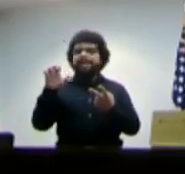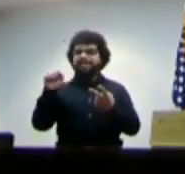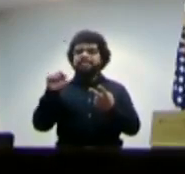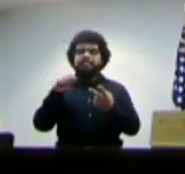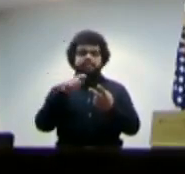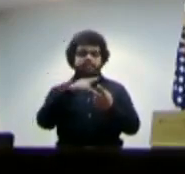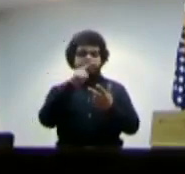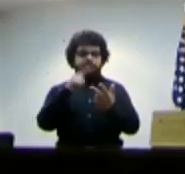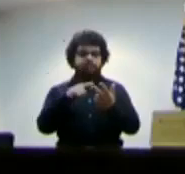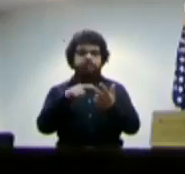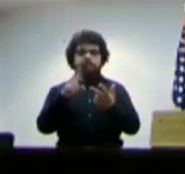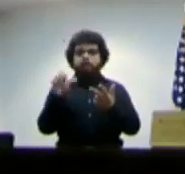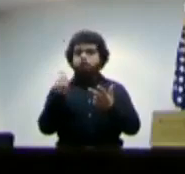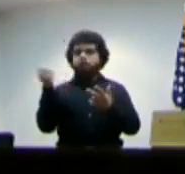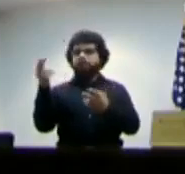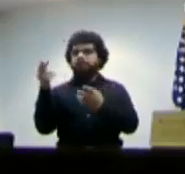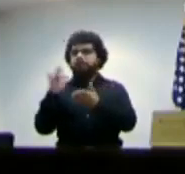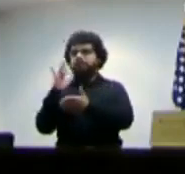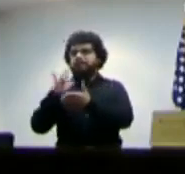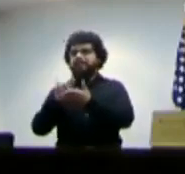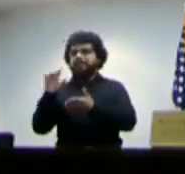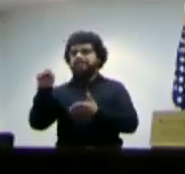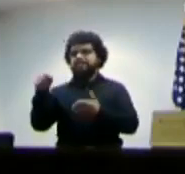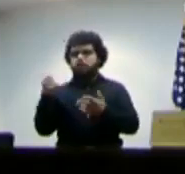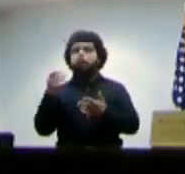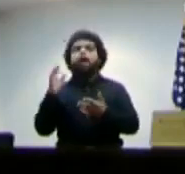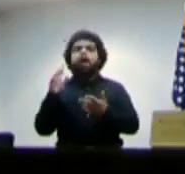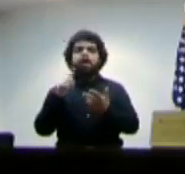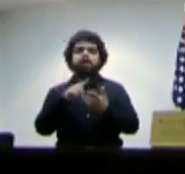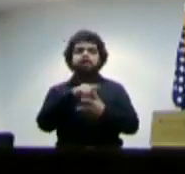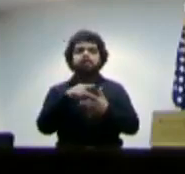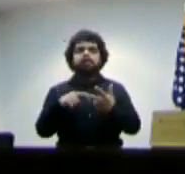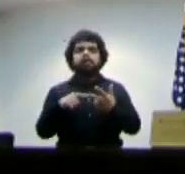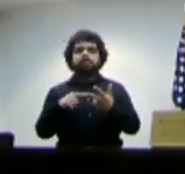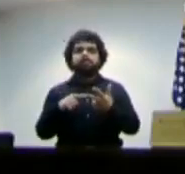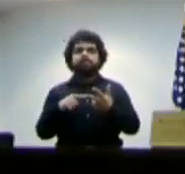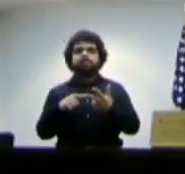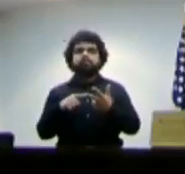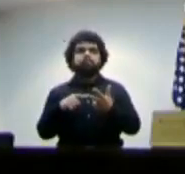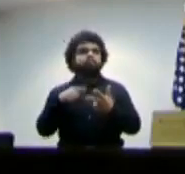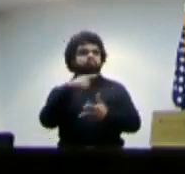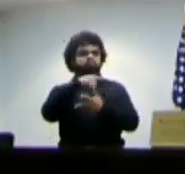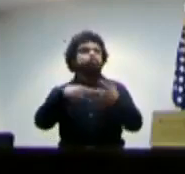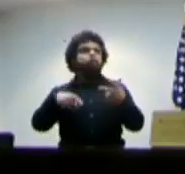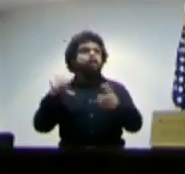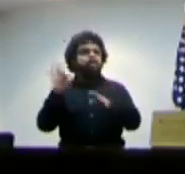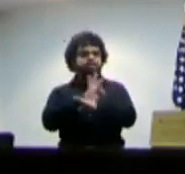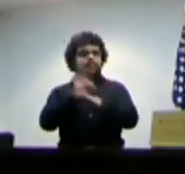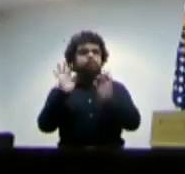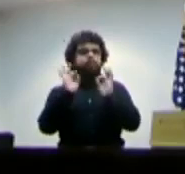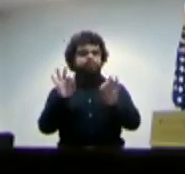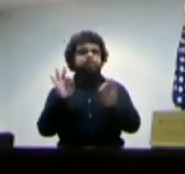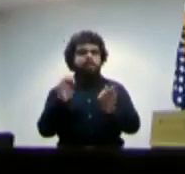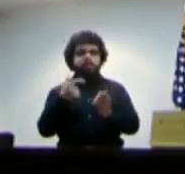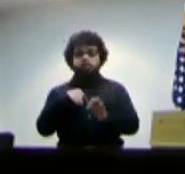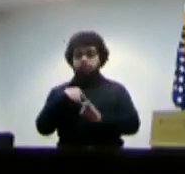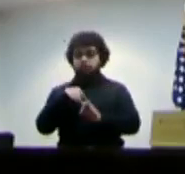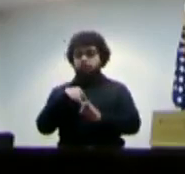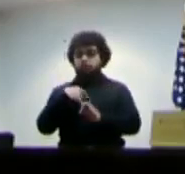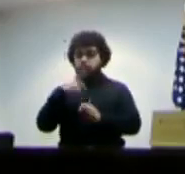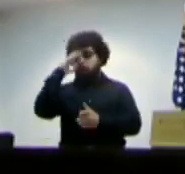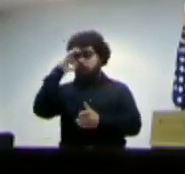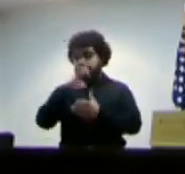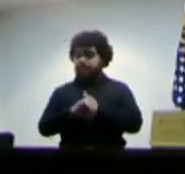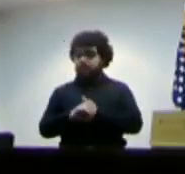Juan en servicio. Tendría que buscar el detalle, pero Palo Seco